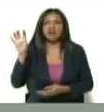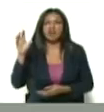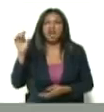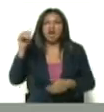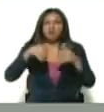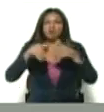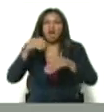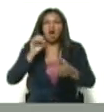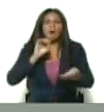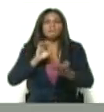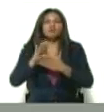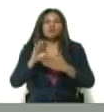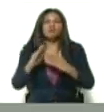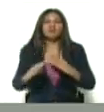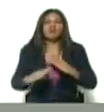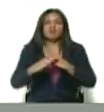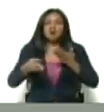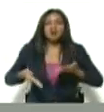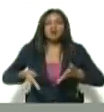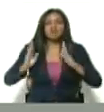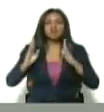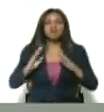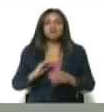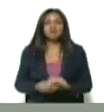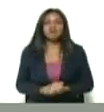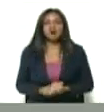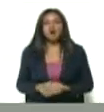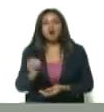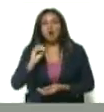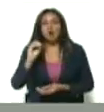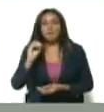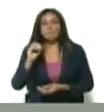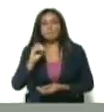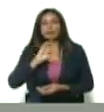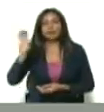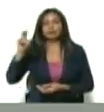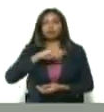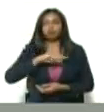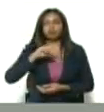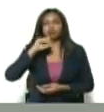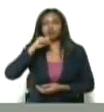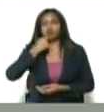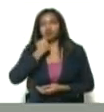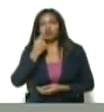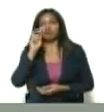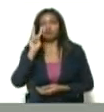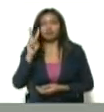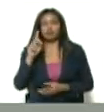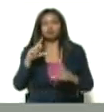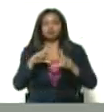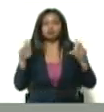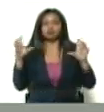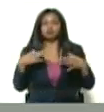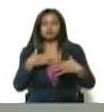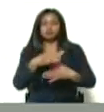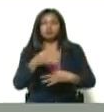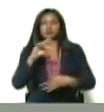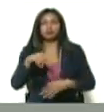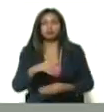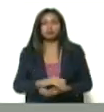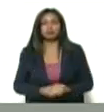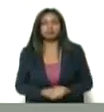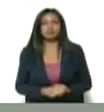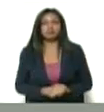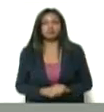contra del levantamiento del bloqueo, o con países como Rusia, que nos enteramos hace poco, vamos a ver unos titulares muy interesantes